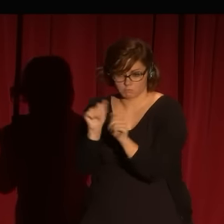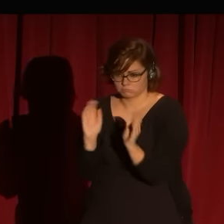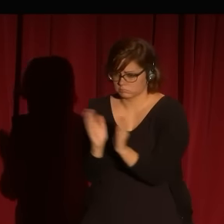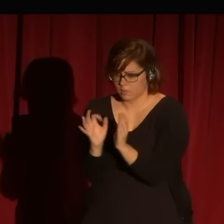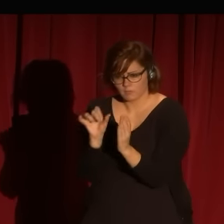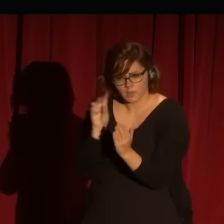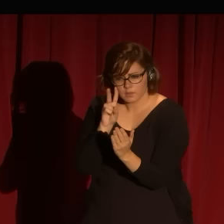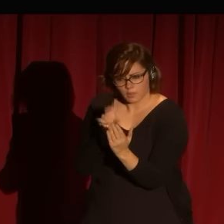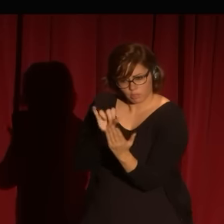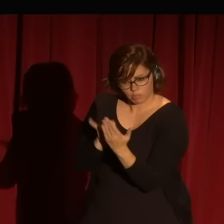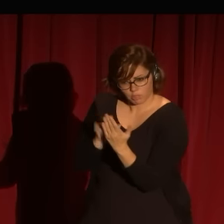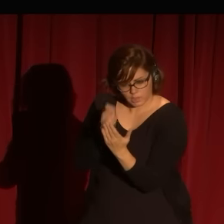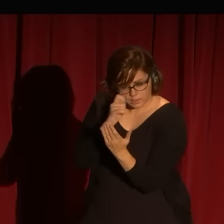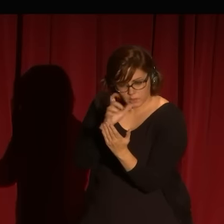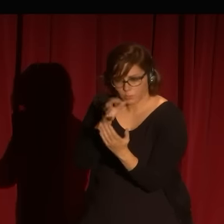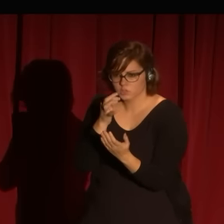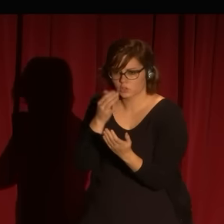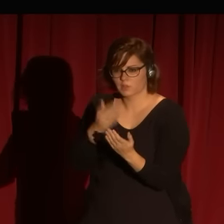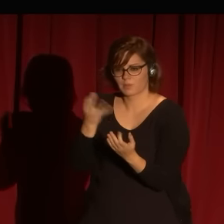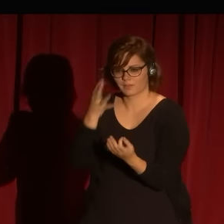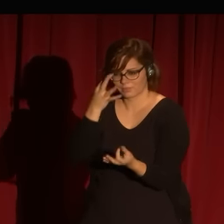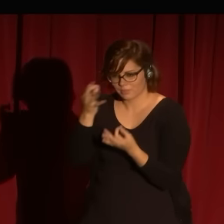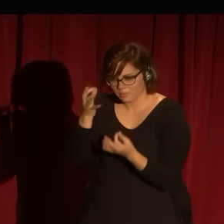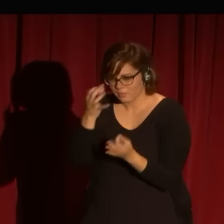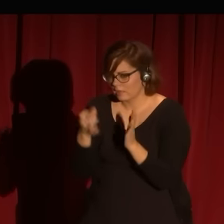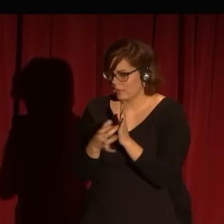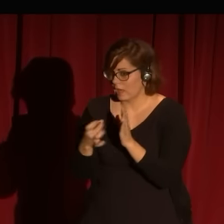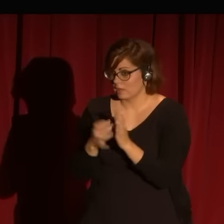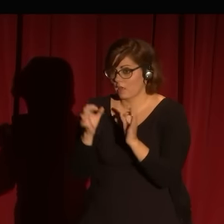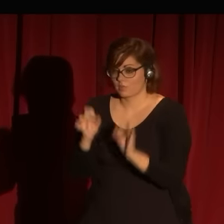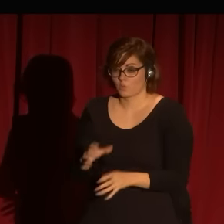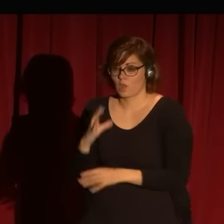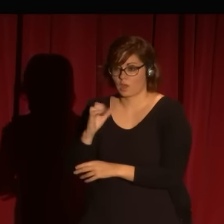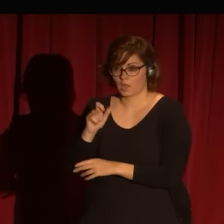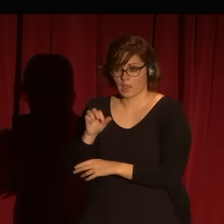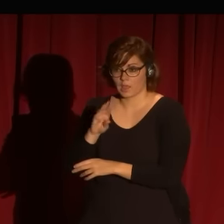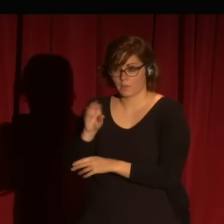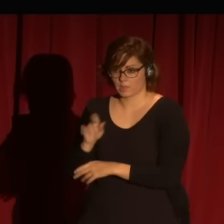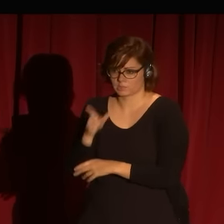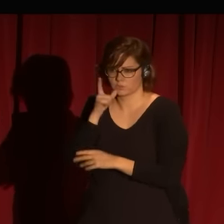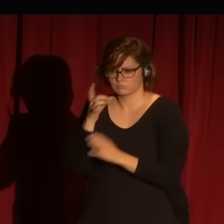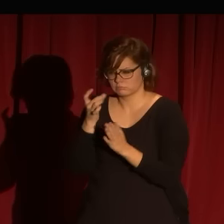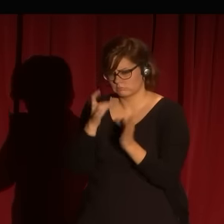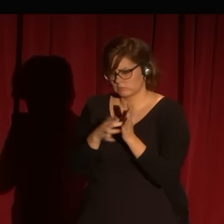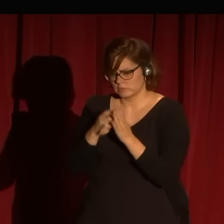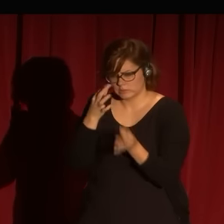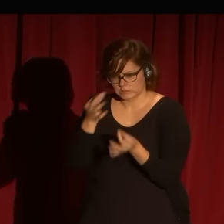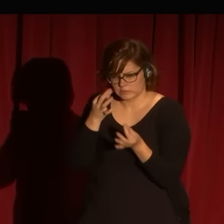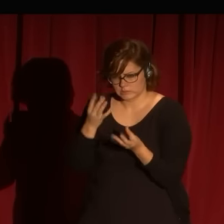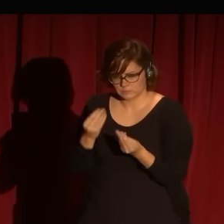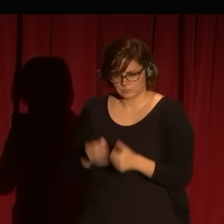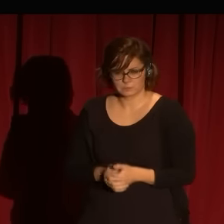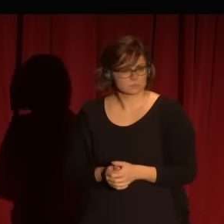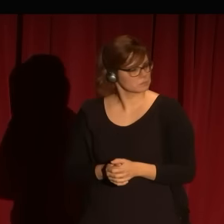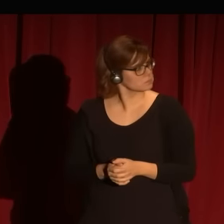cerca y por eso se valora la minuciosidad y la calidad en pintura como la declara piters también y este tipo de pintura que estamos viendo